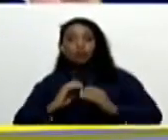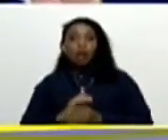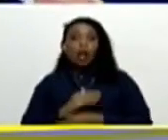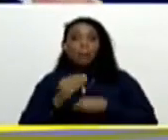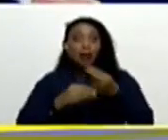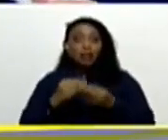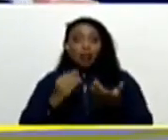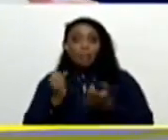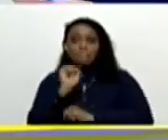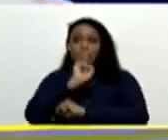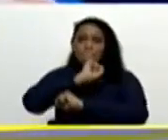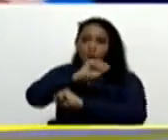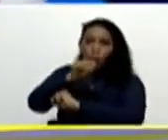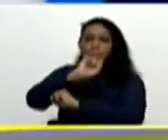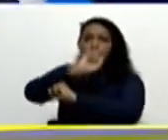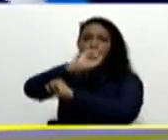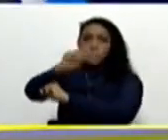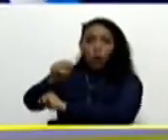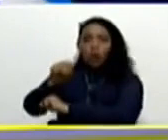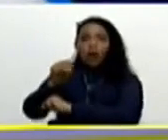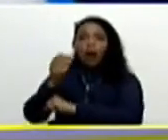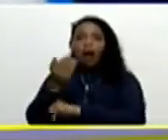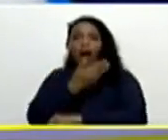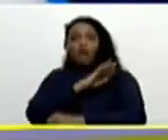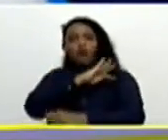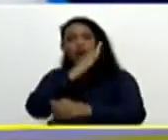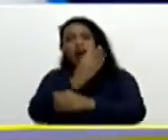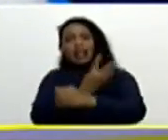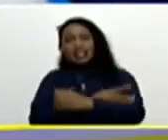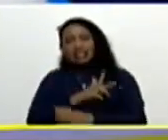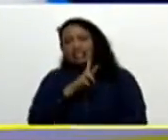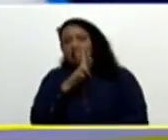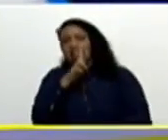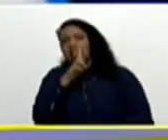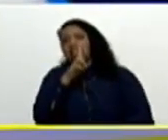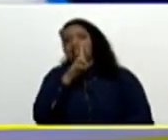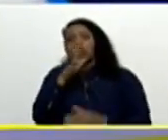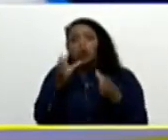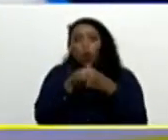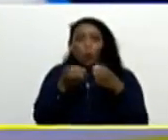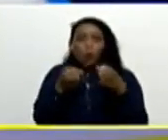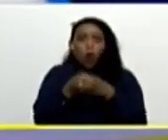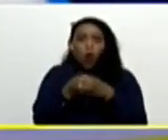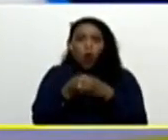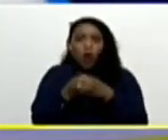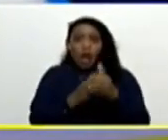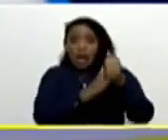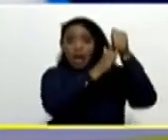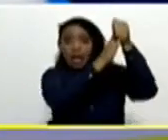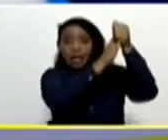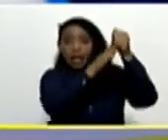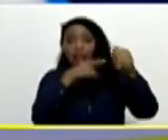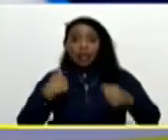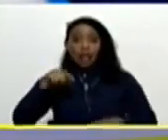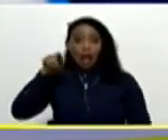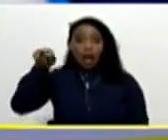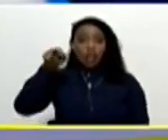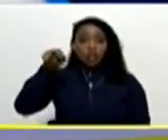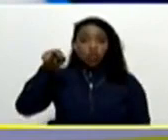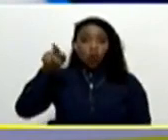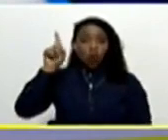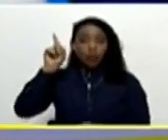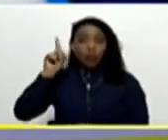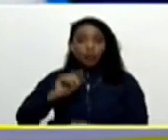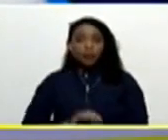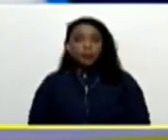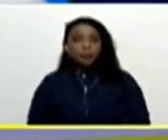derrotando a las fuerzas élites, al batallón élite que tenía Somoza. Y